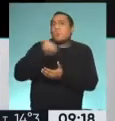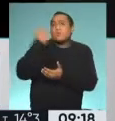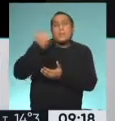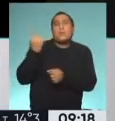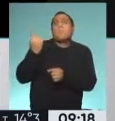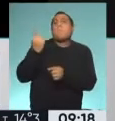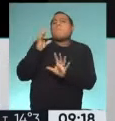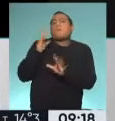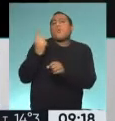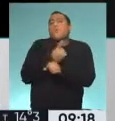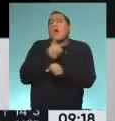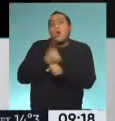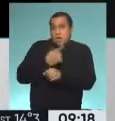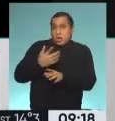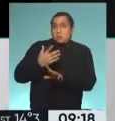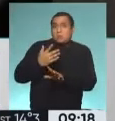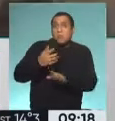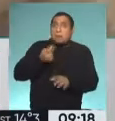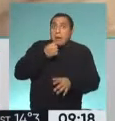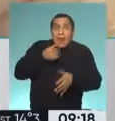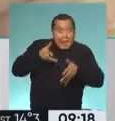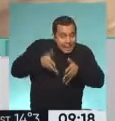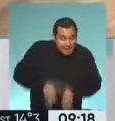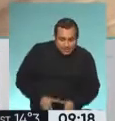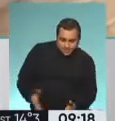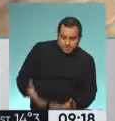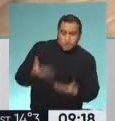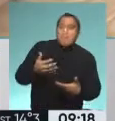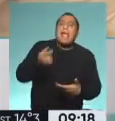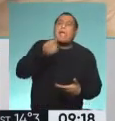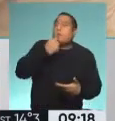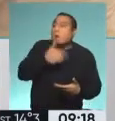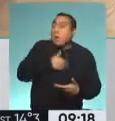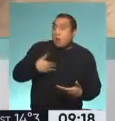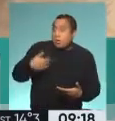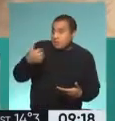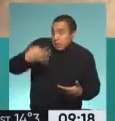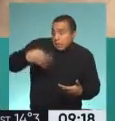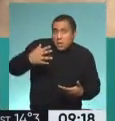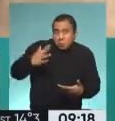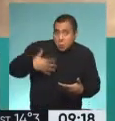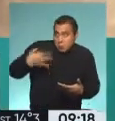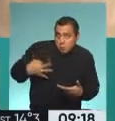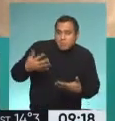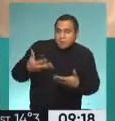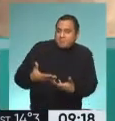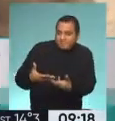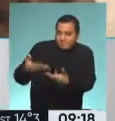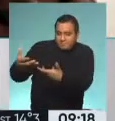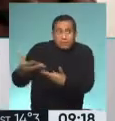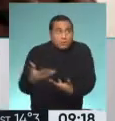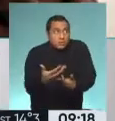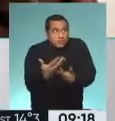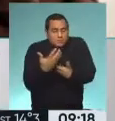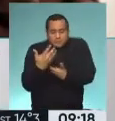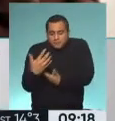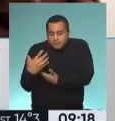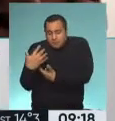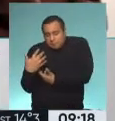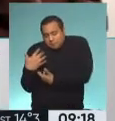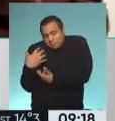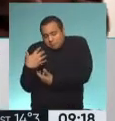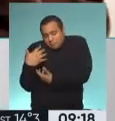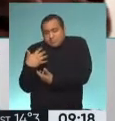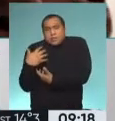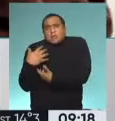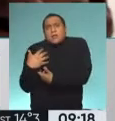que ser colocado sobre la mamá siempre que ella esté en condiciones de recibirlo, ¿sí? Y es sumamente importante para la adaptación